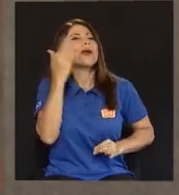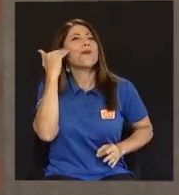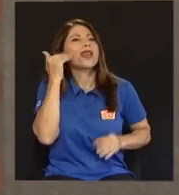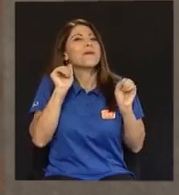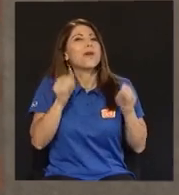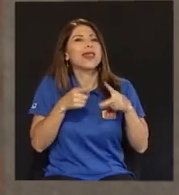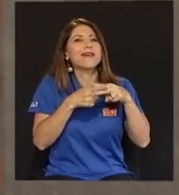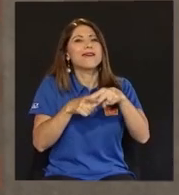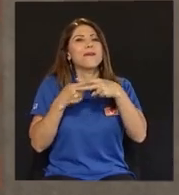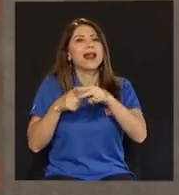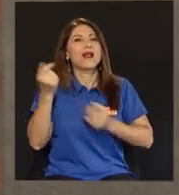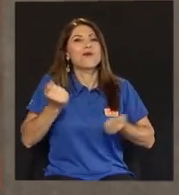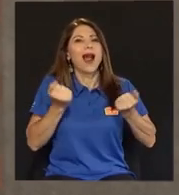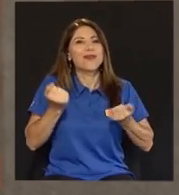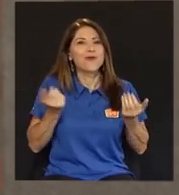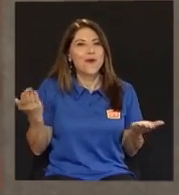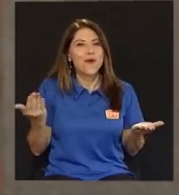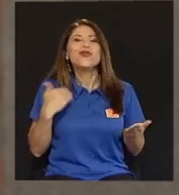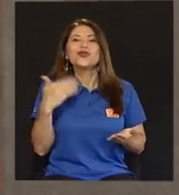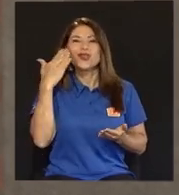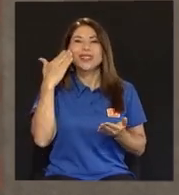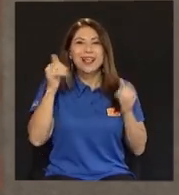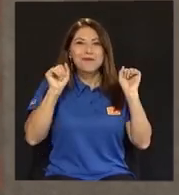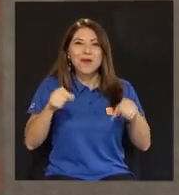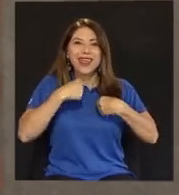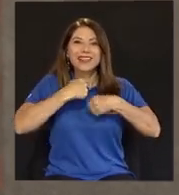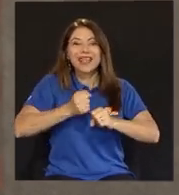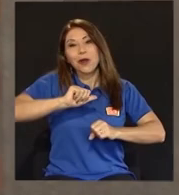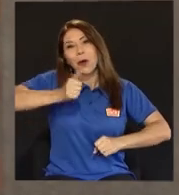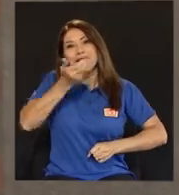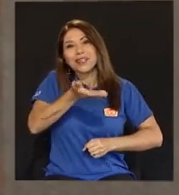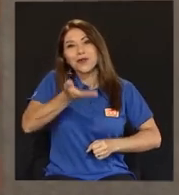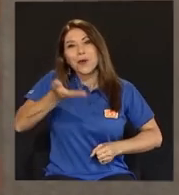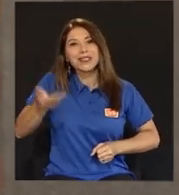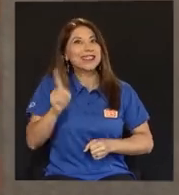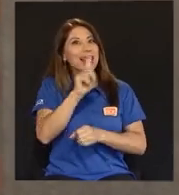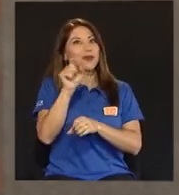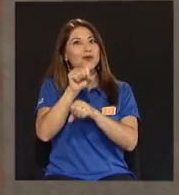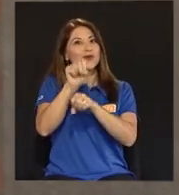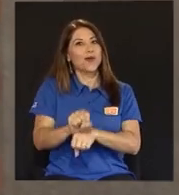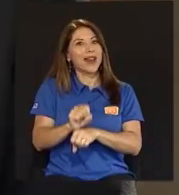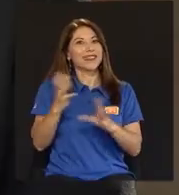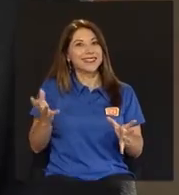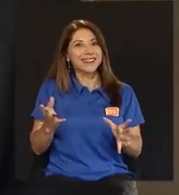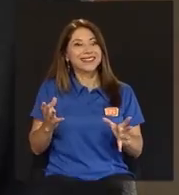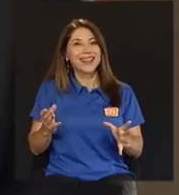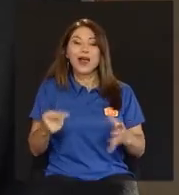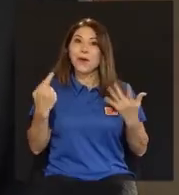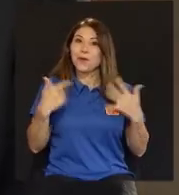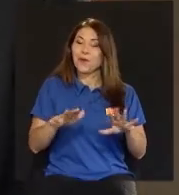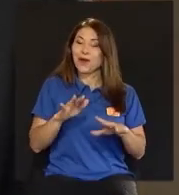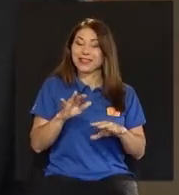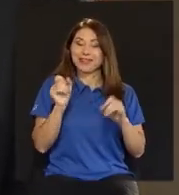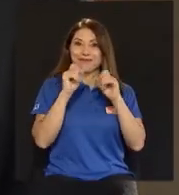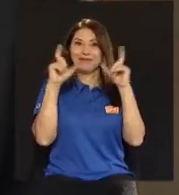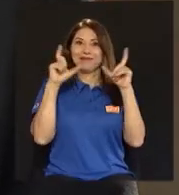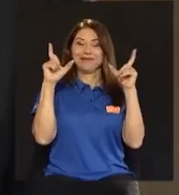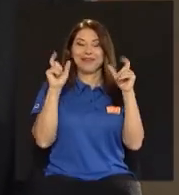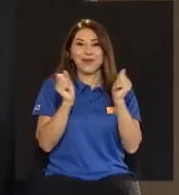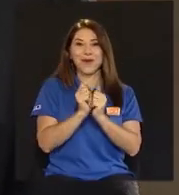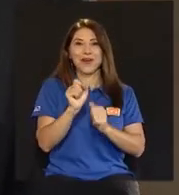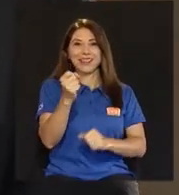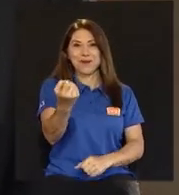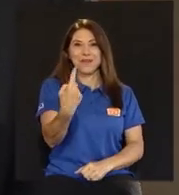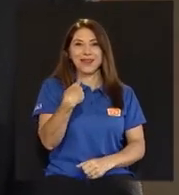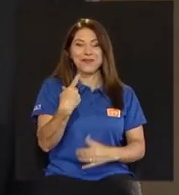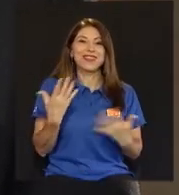un carro? Yo sé que usted puede hacer algunas otras cosas inusuales en la profesión, pero cuéntenos eso. Ante todo, me toma desprevenido con la pregunta. Es